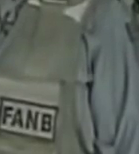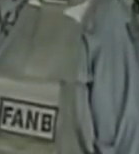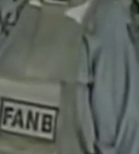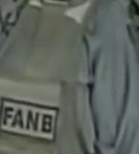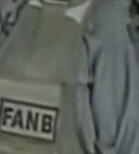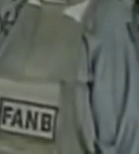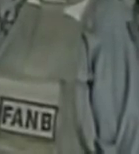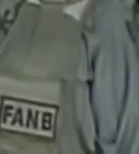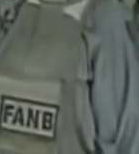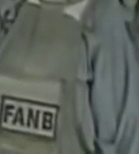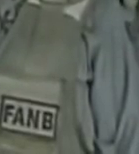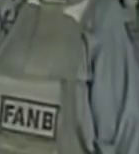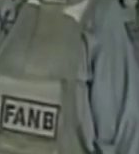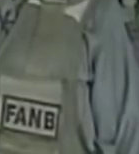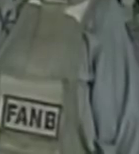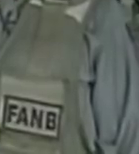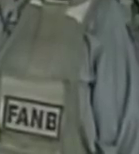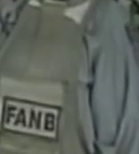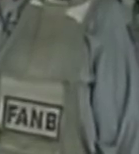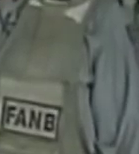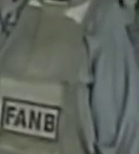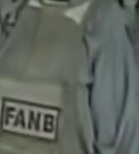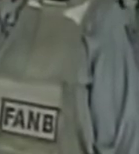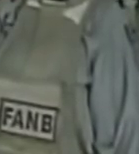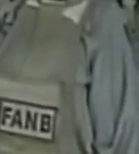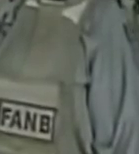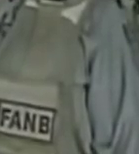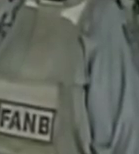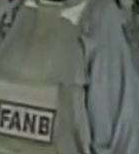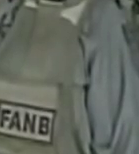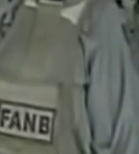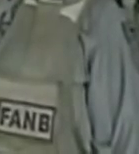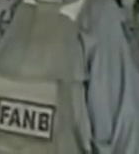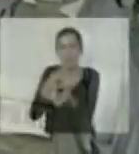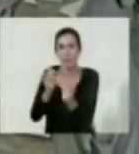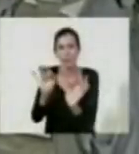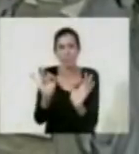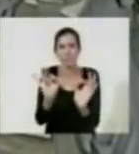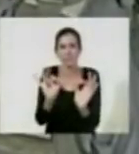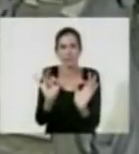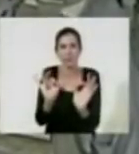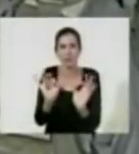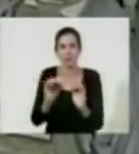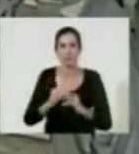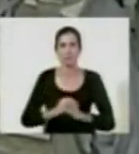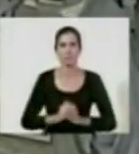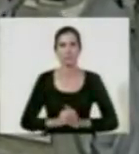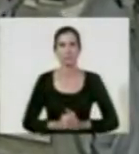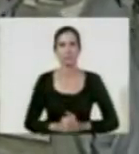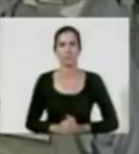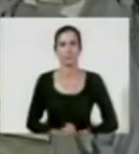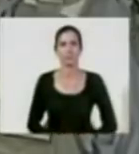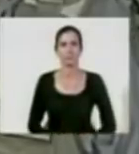amenazas aéreas mediante el empleo de los sistemas misilíticos estratégicos de mediano alcance de tipo